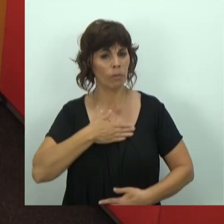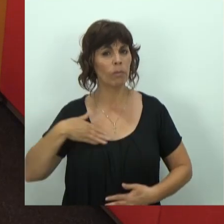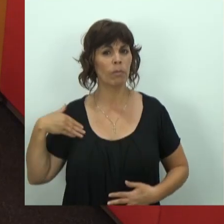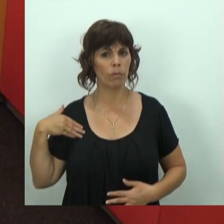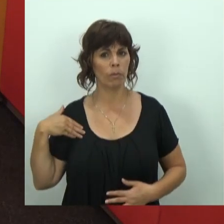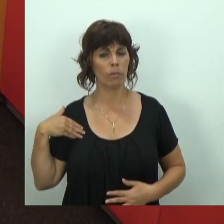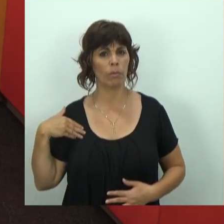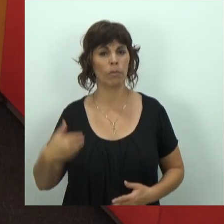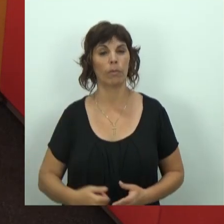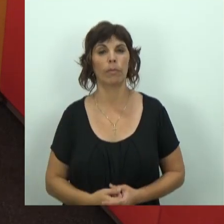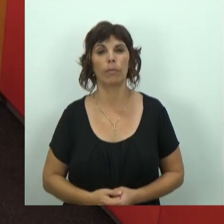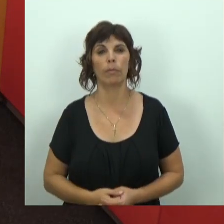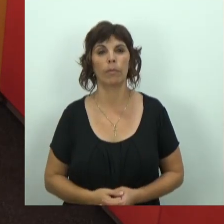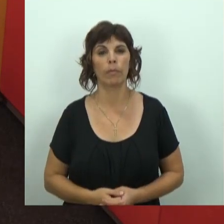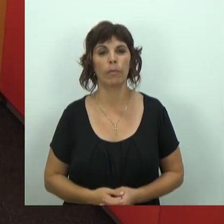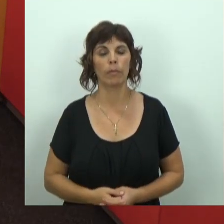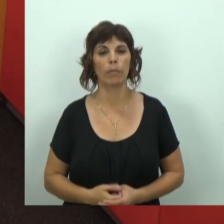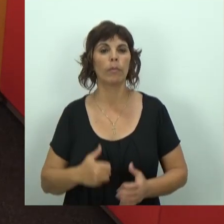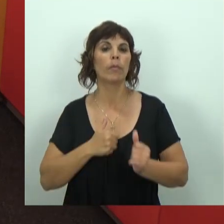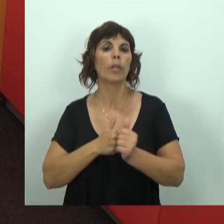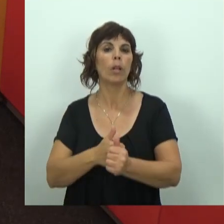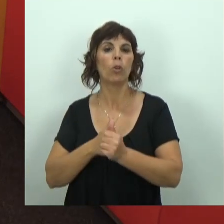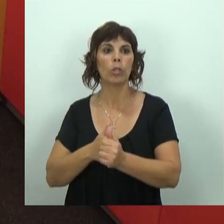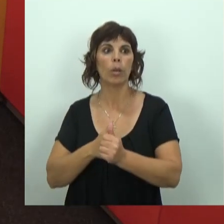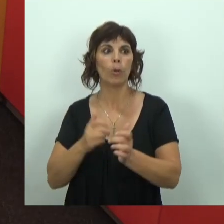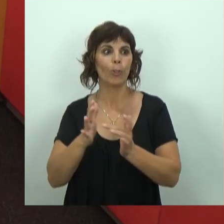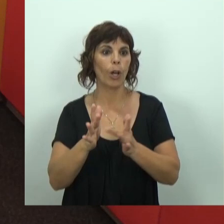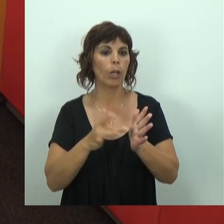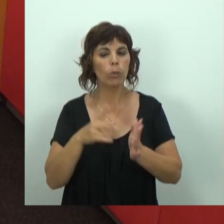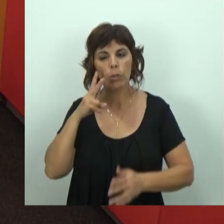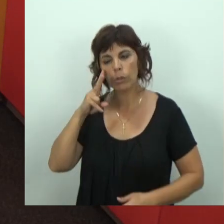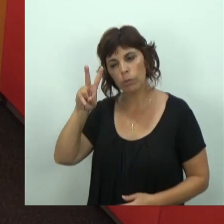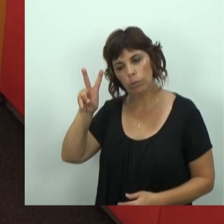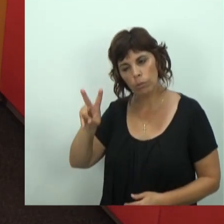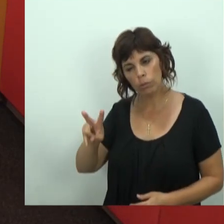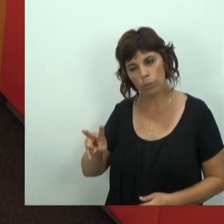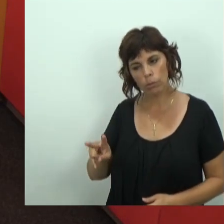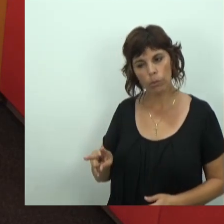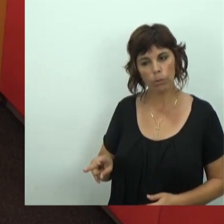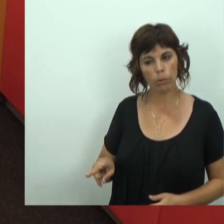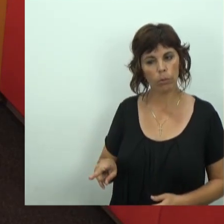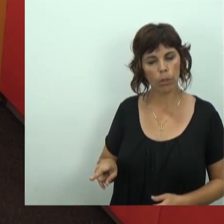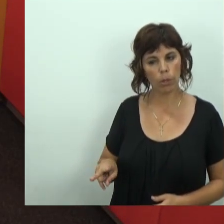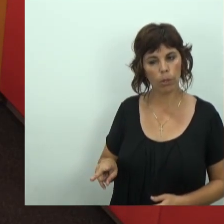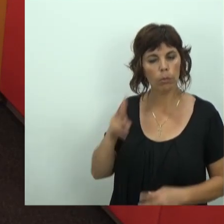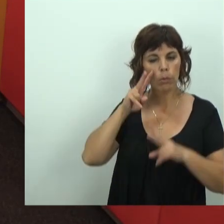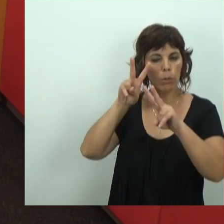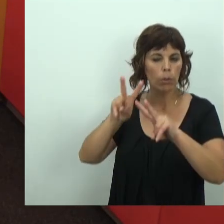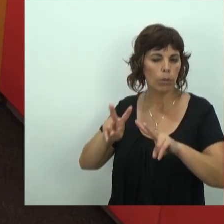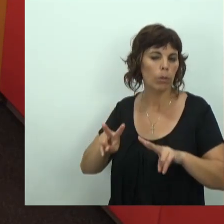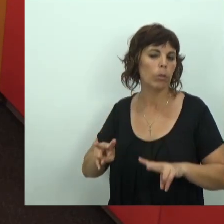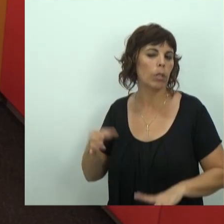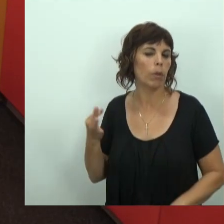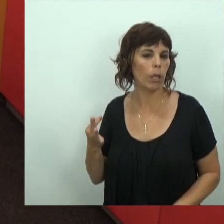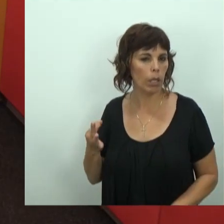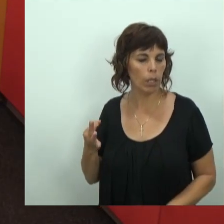Y cuando los apóstoles observaban a Jesucristo, ellos observaban que él